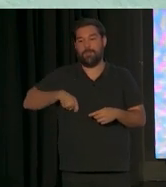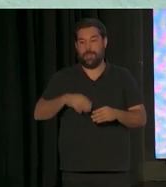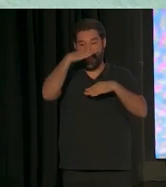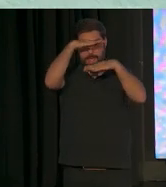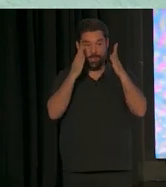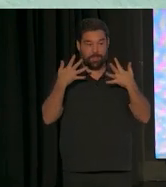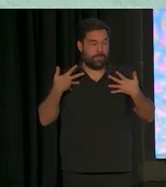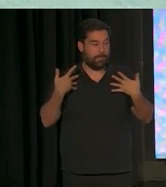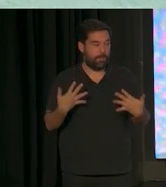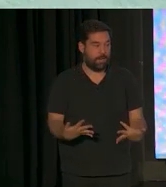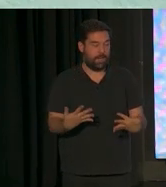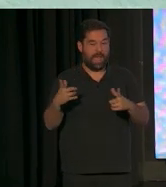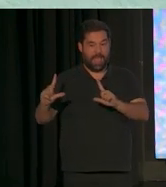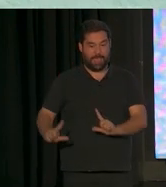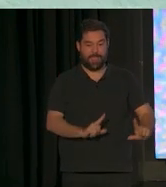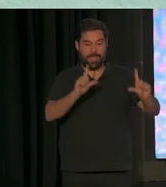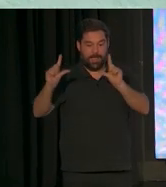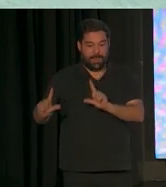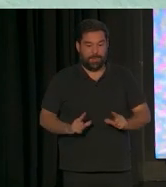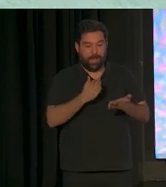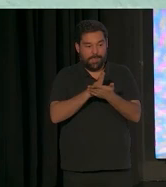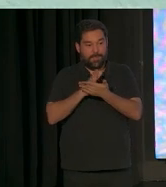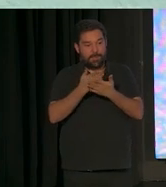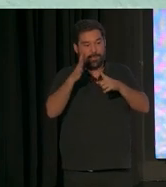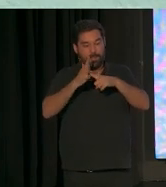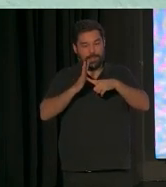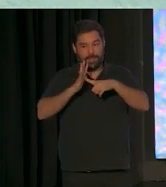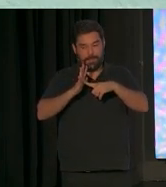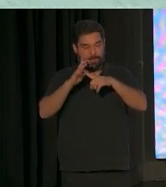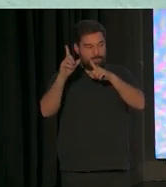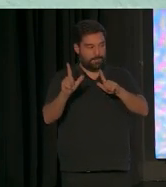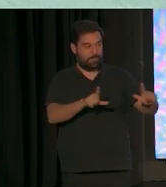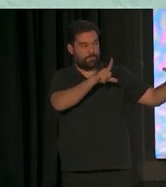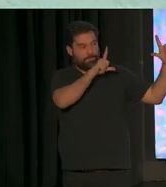la radiografía de la teleintervención en Castilla-La Mancha.